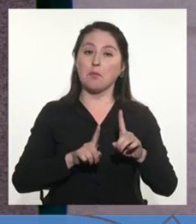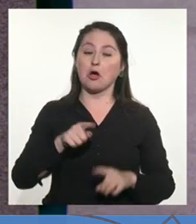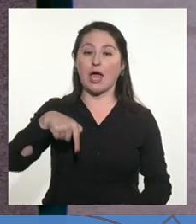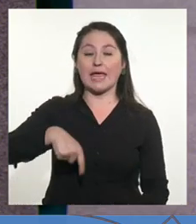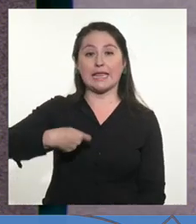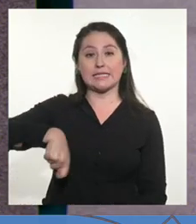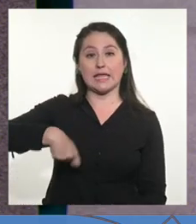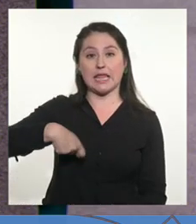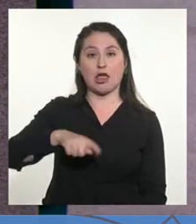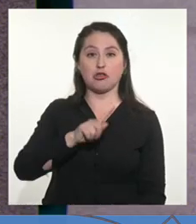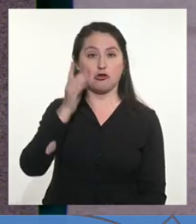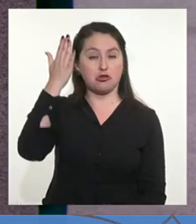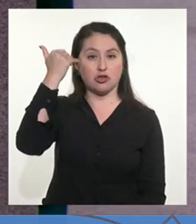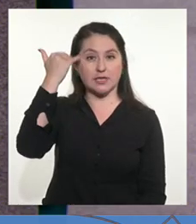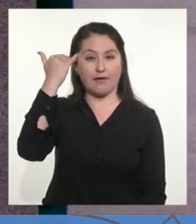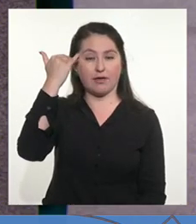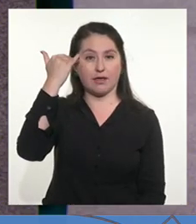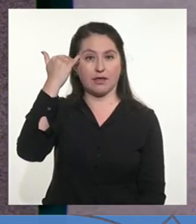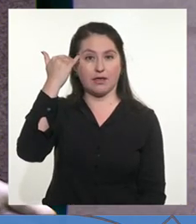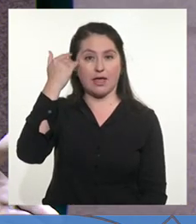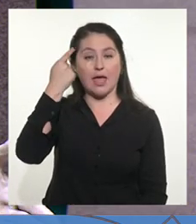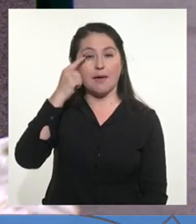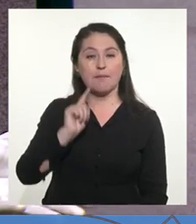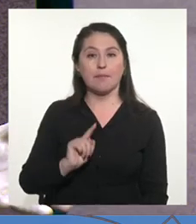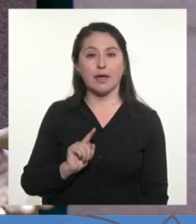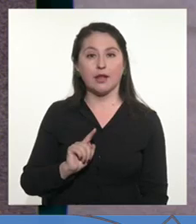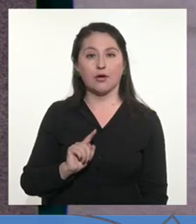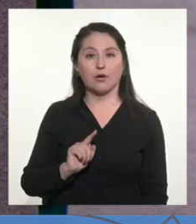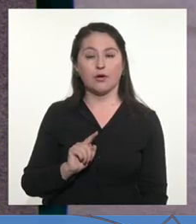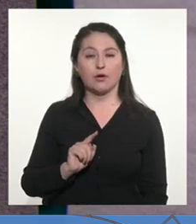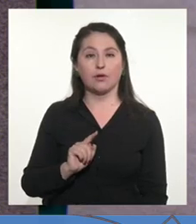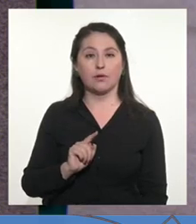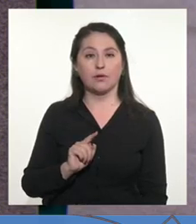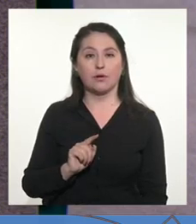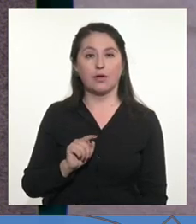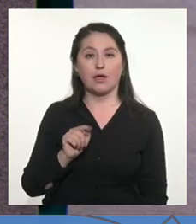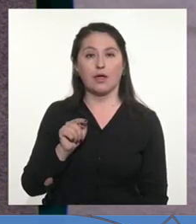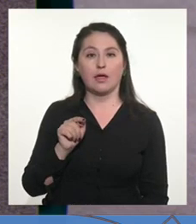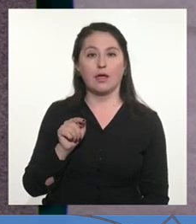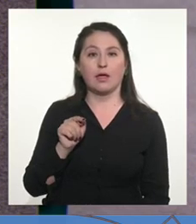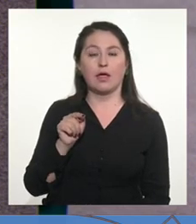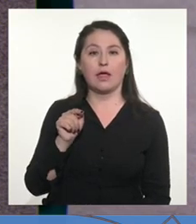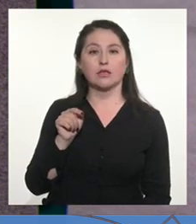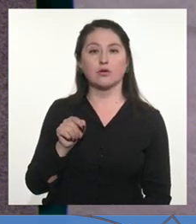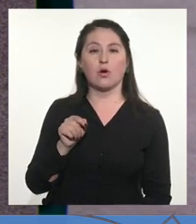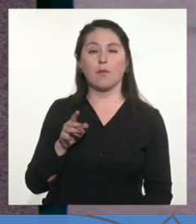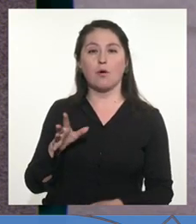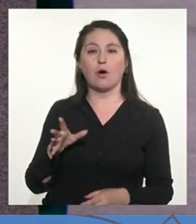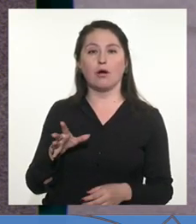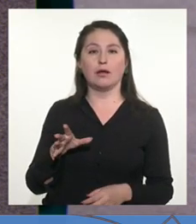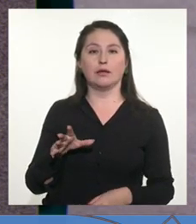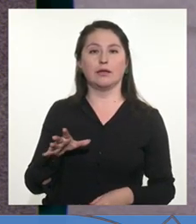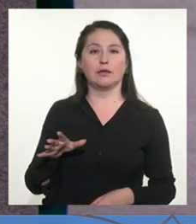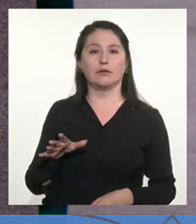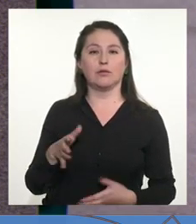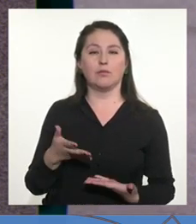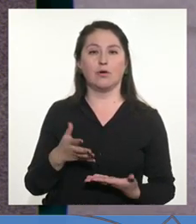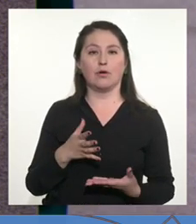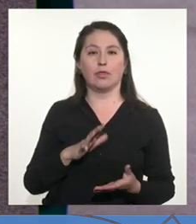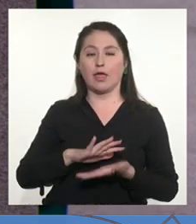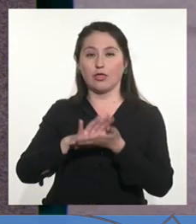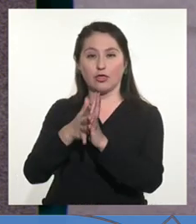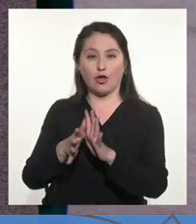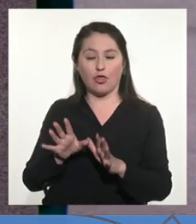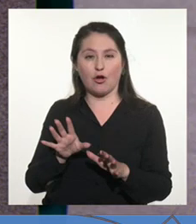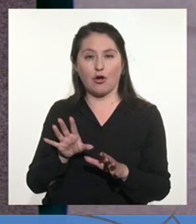enterada pero silicon valley que es como la meca del posneoliberalismo en la meca de esta nueva tecnología